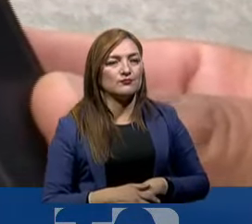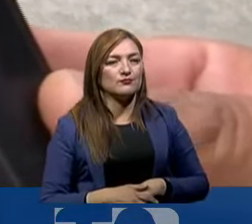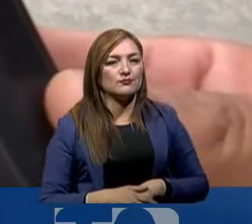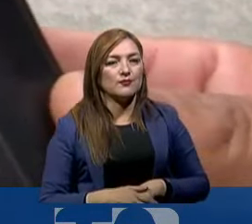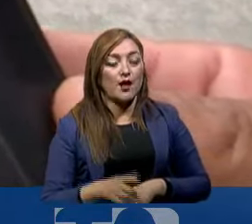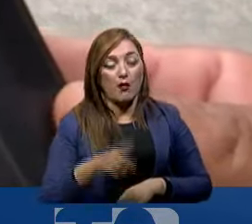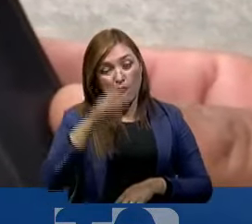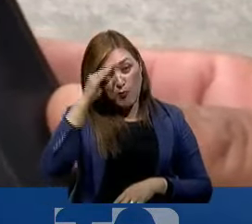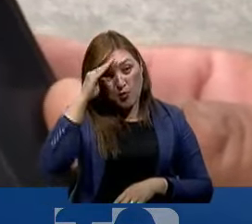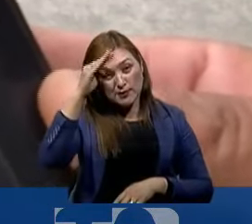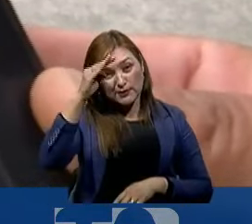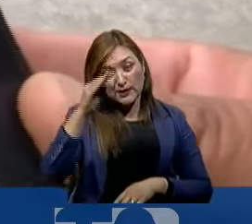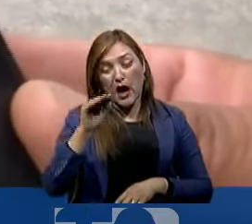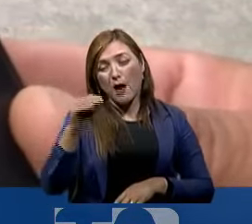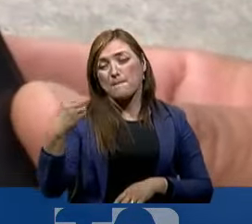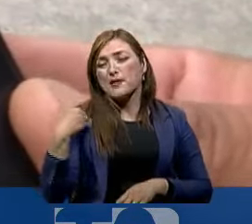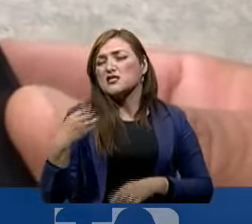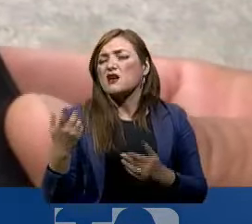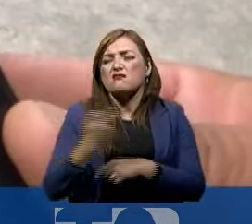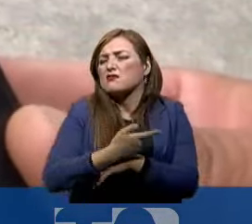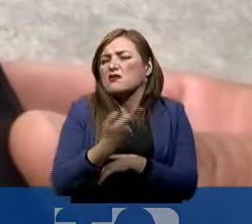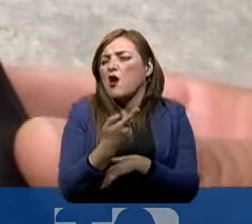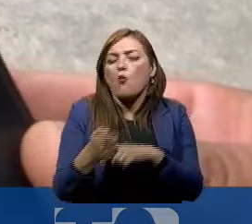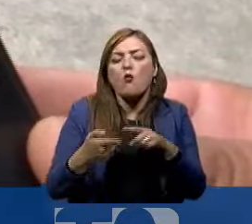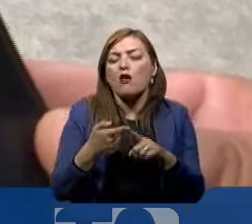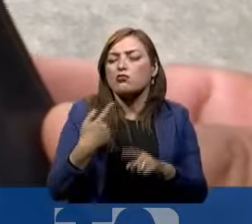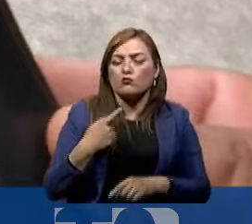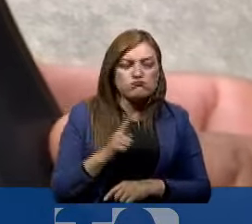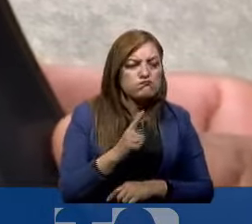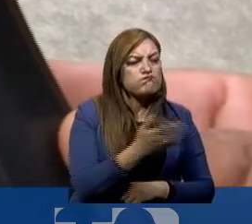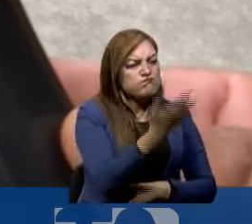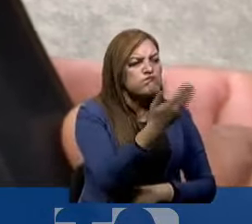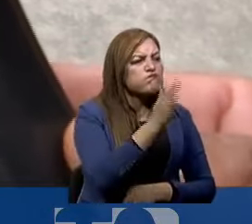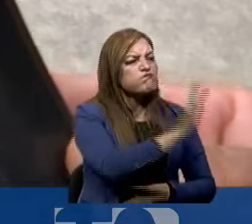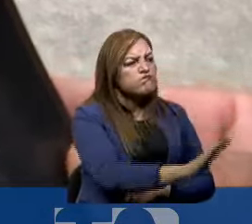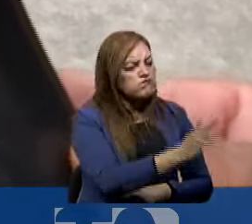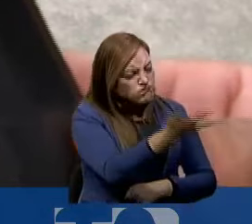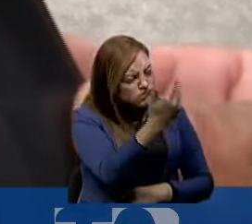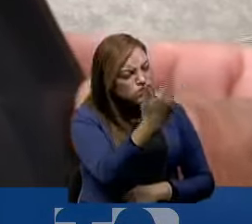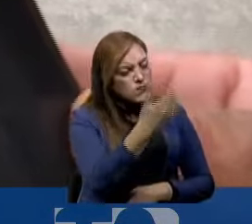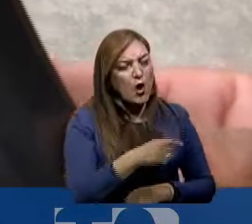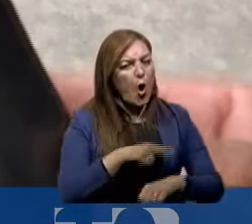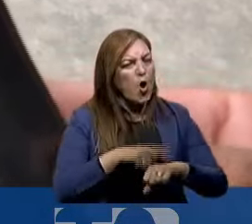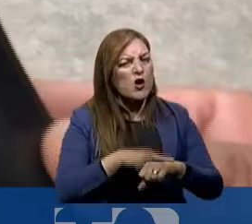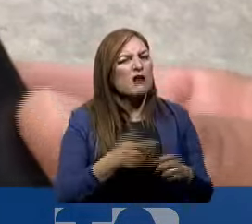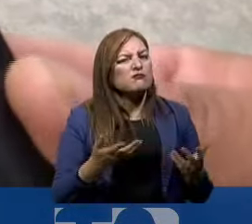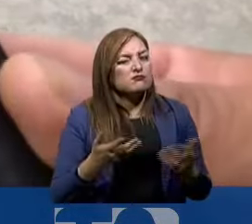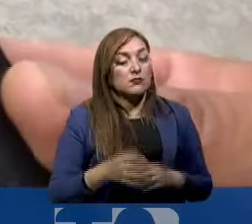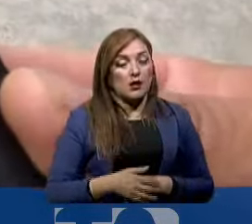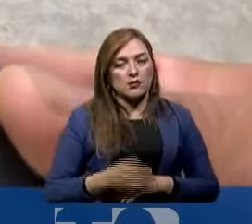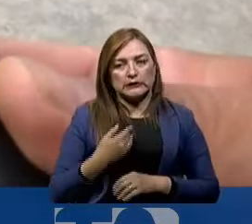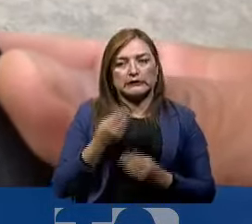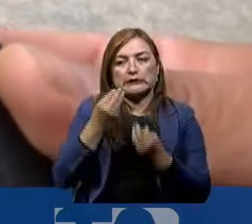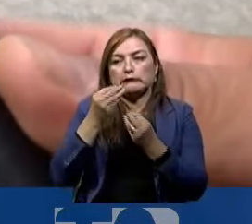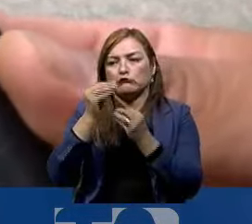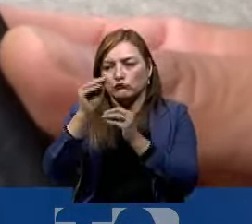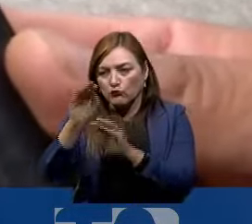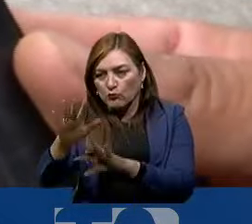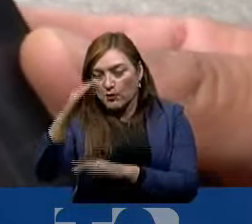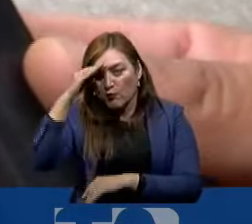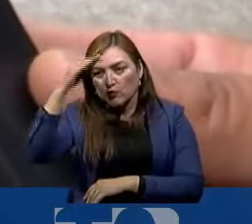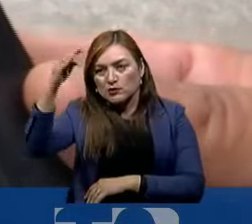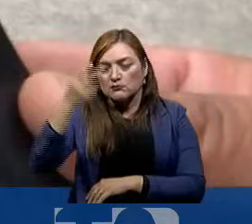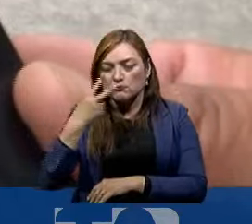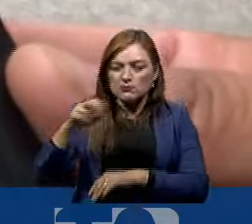que van las personas a visitarlos, las horas en las que lo realizan, si se movilizan en algún tipo de